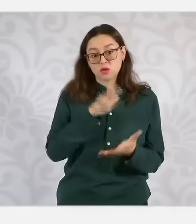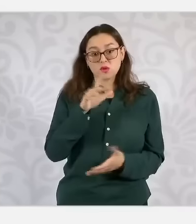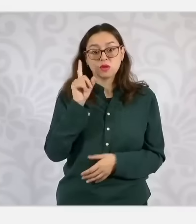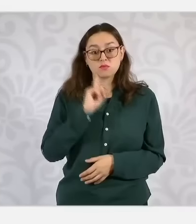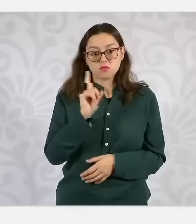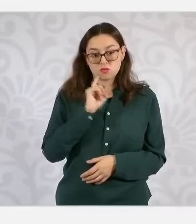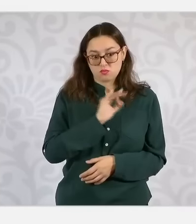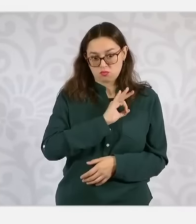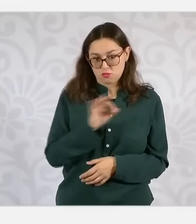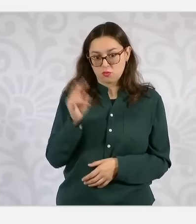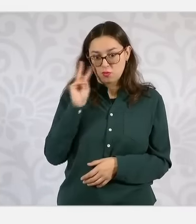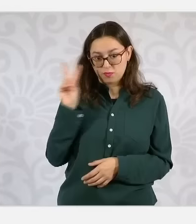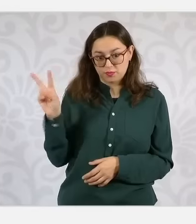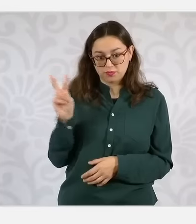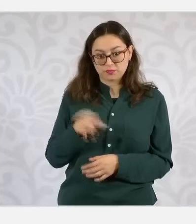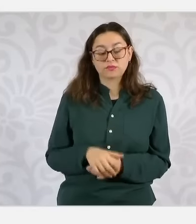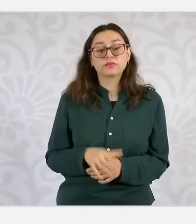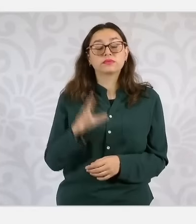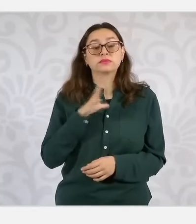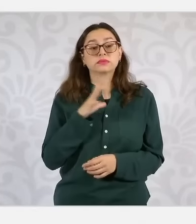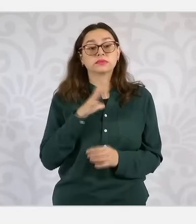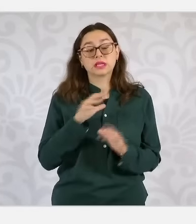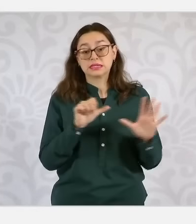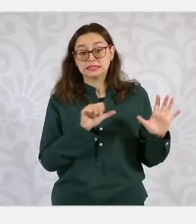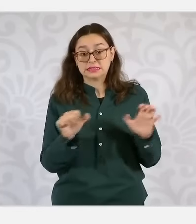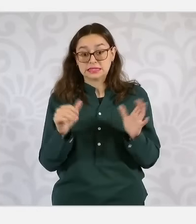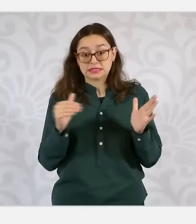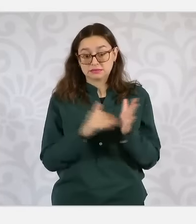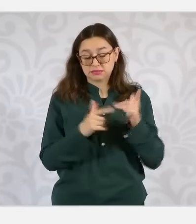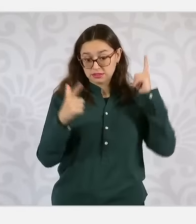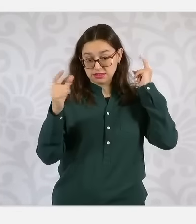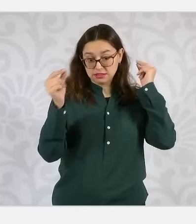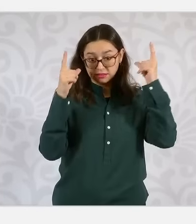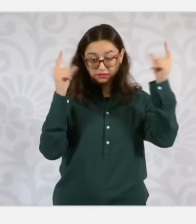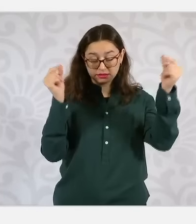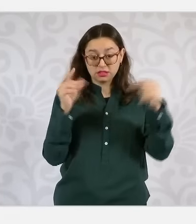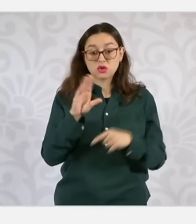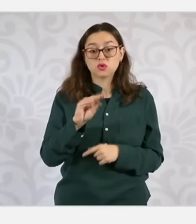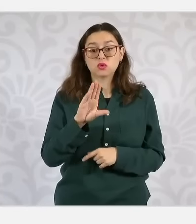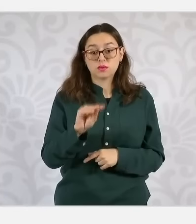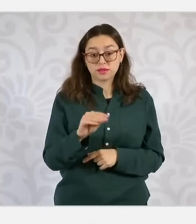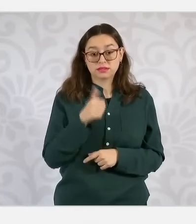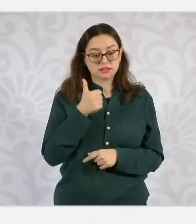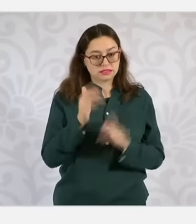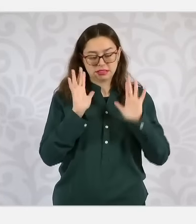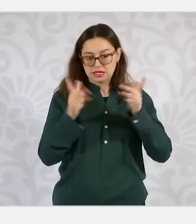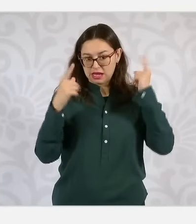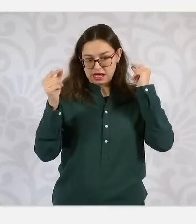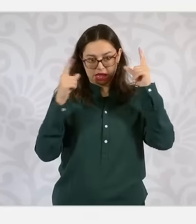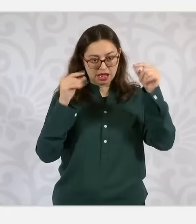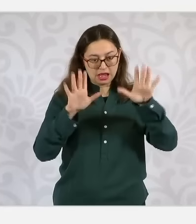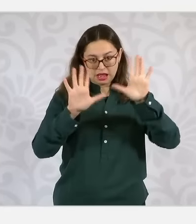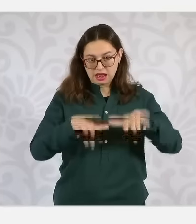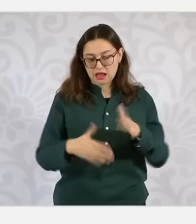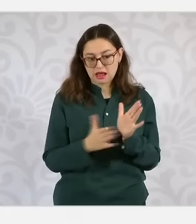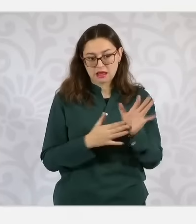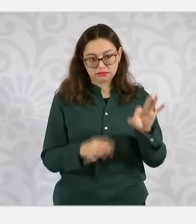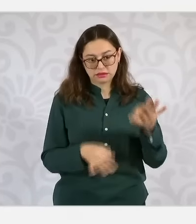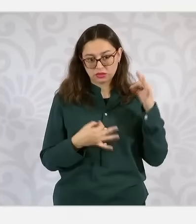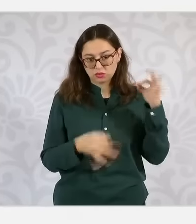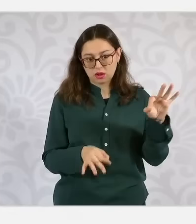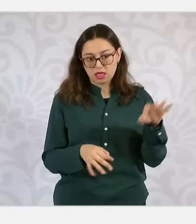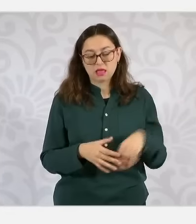ver. Ya tenemos casi 6,000 estudiantes egresados. Tenemos 96 titulados, tenemos docentes, tenemos